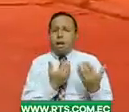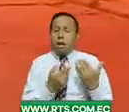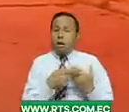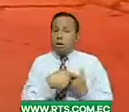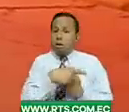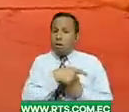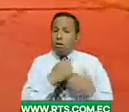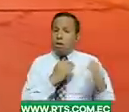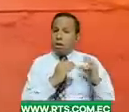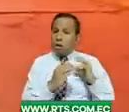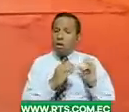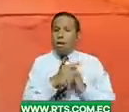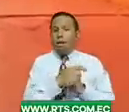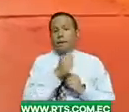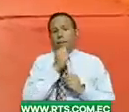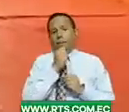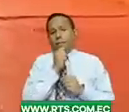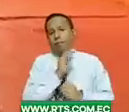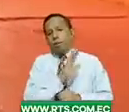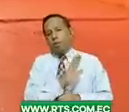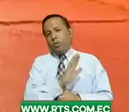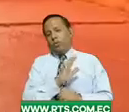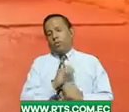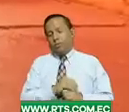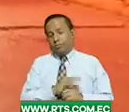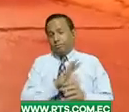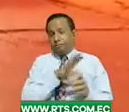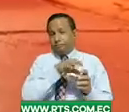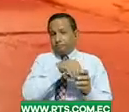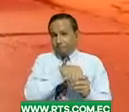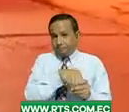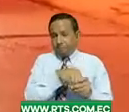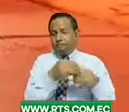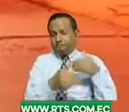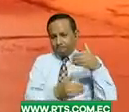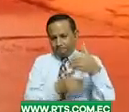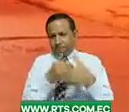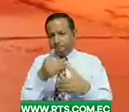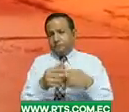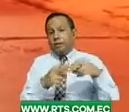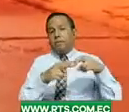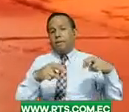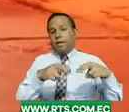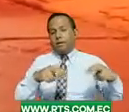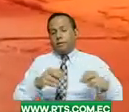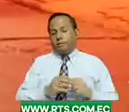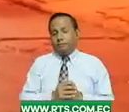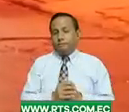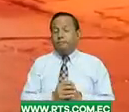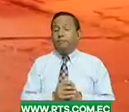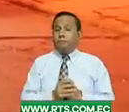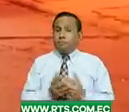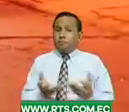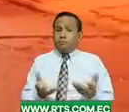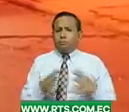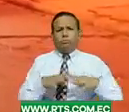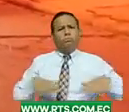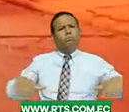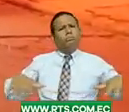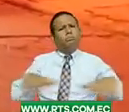proceso investigativo. Y así en la zona 8 siguen sumando muertes violentas, lamentablemente, como les